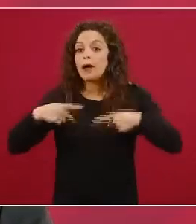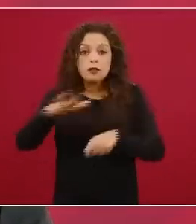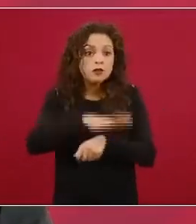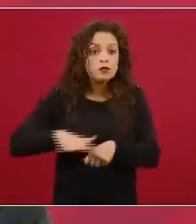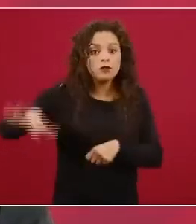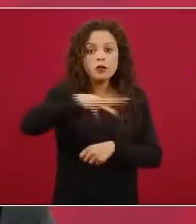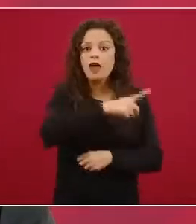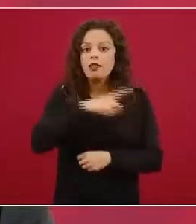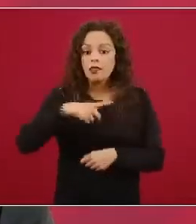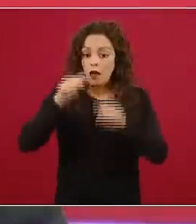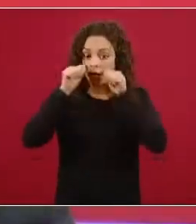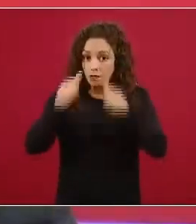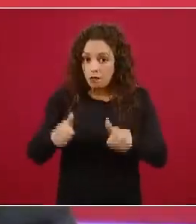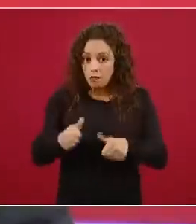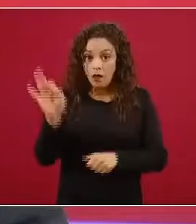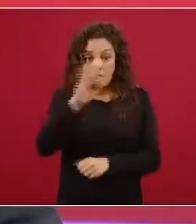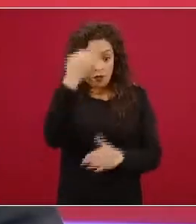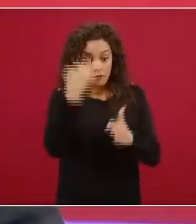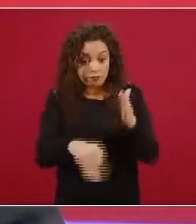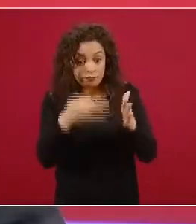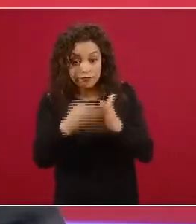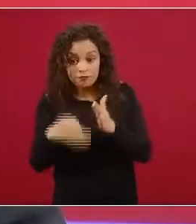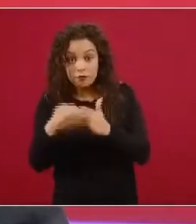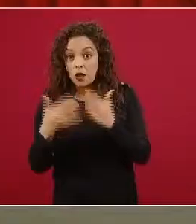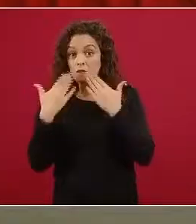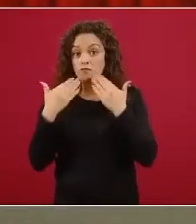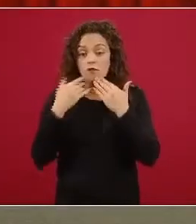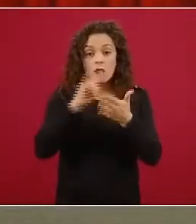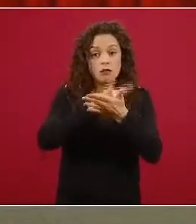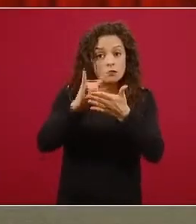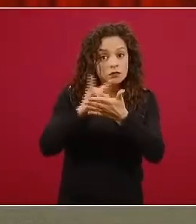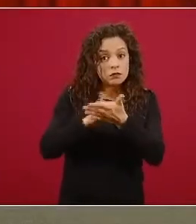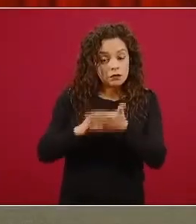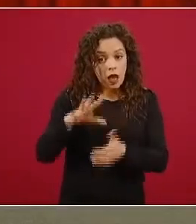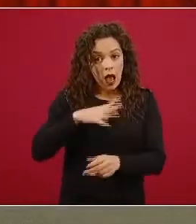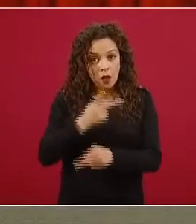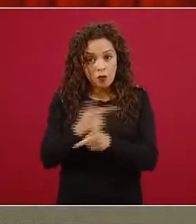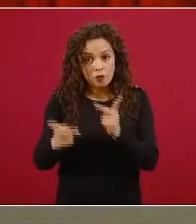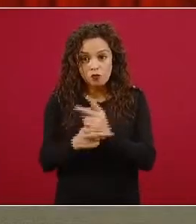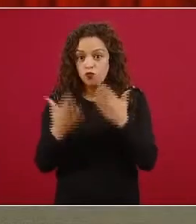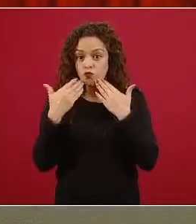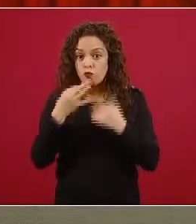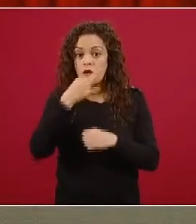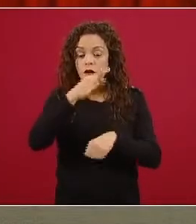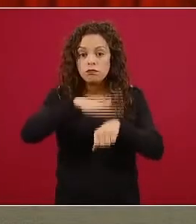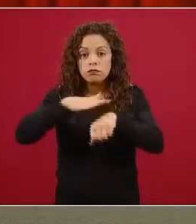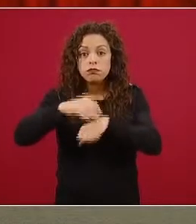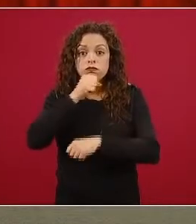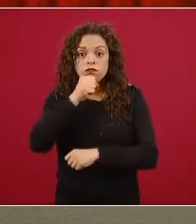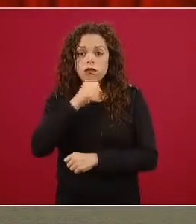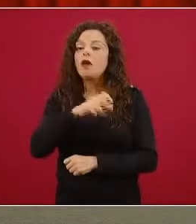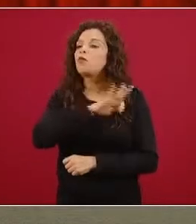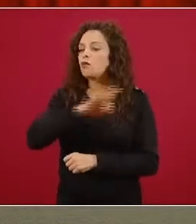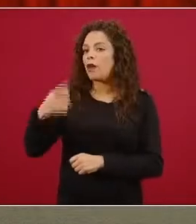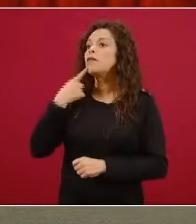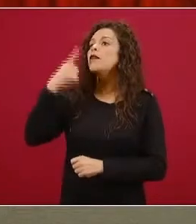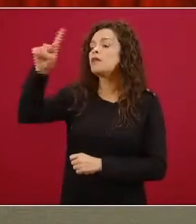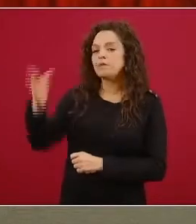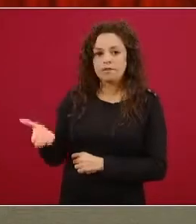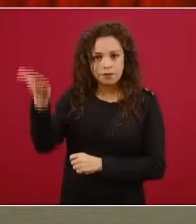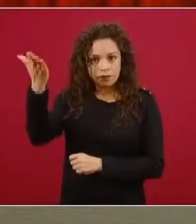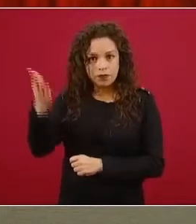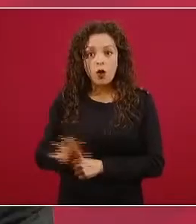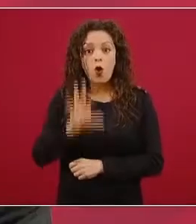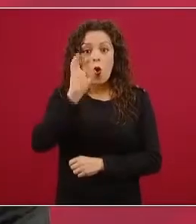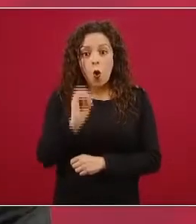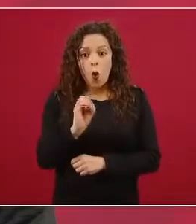denunciar insuficiencias donde existan productos sin etiquetado o productos que estén